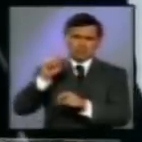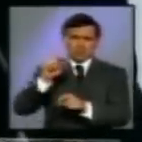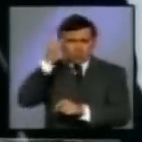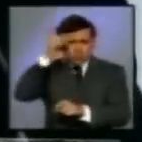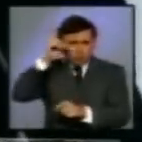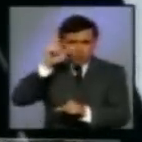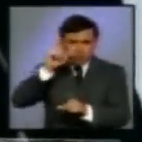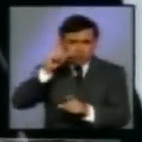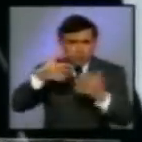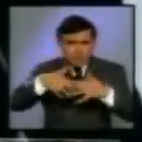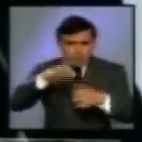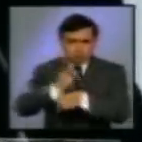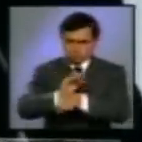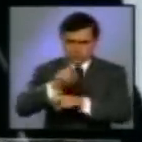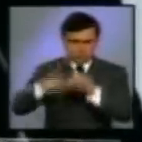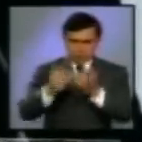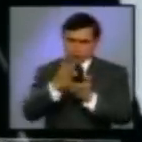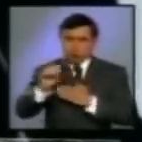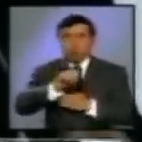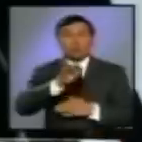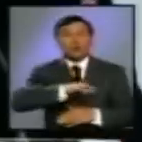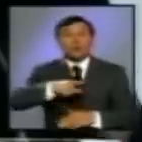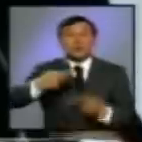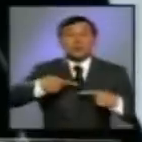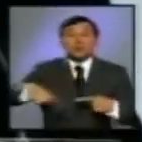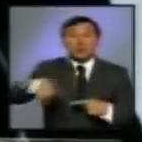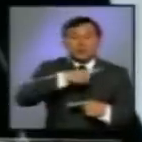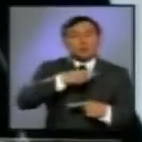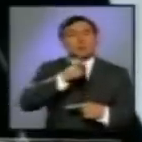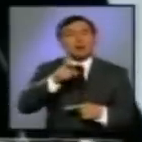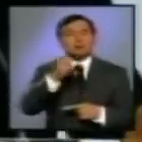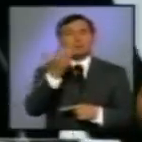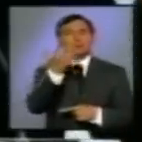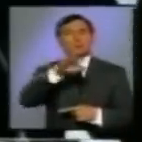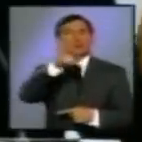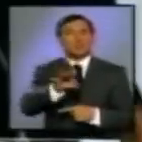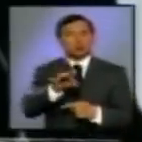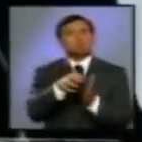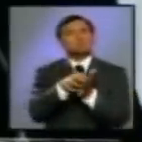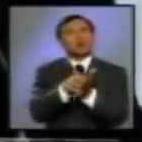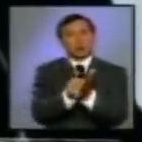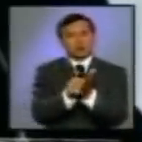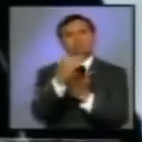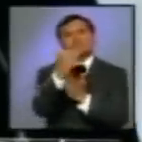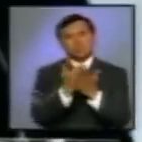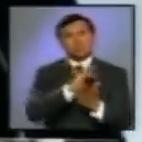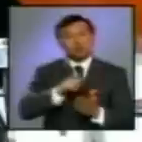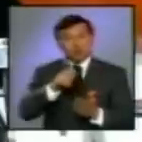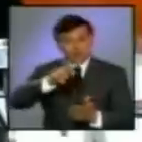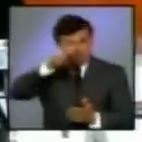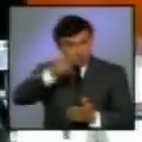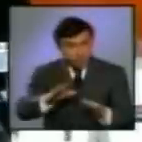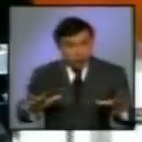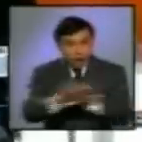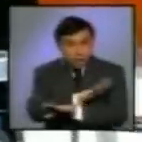el 10% de sus ingresos. Cambio verdadero es sacar adelante al país.